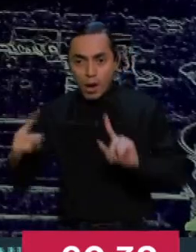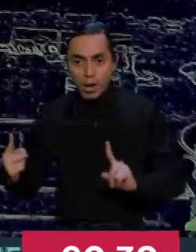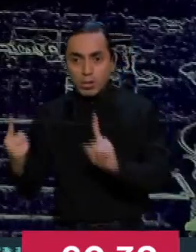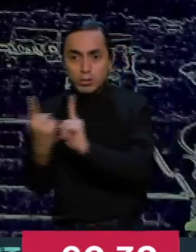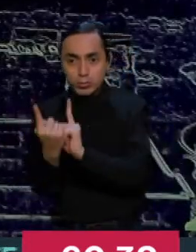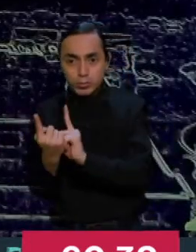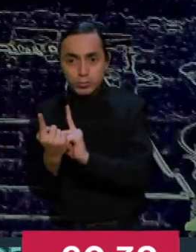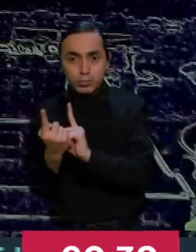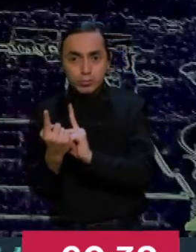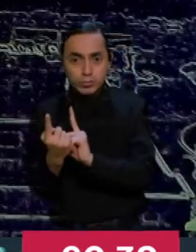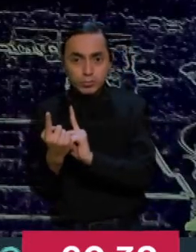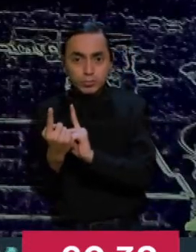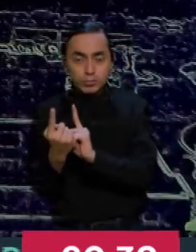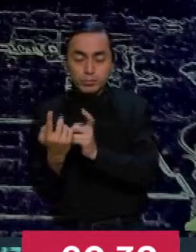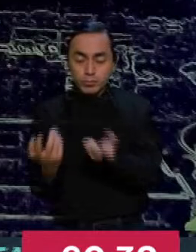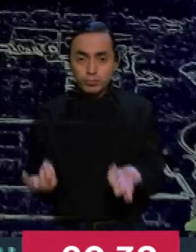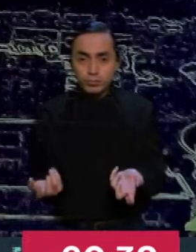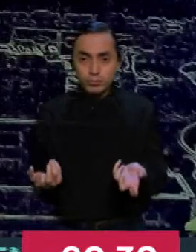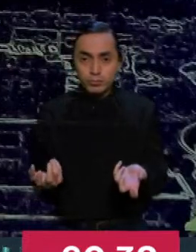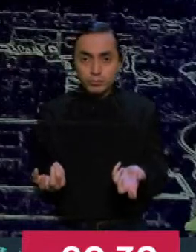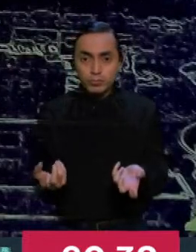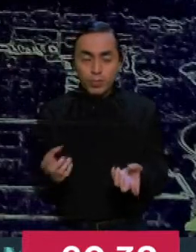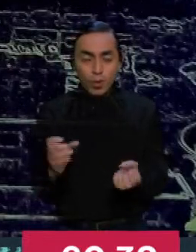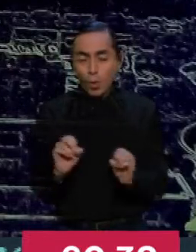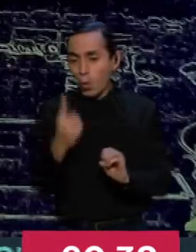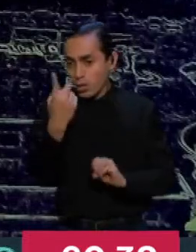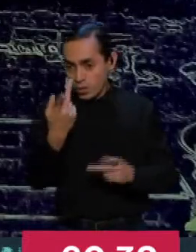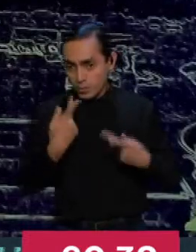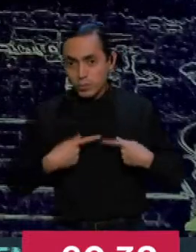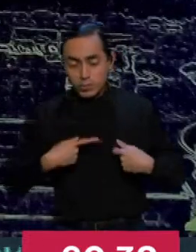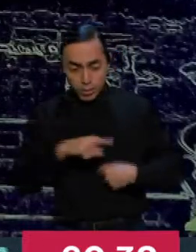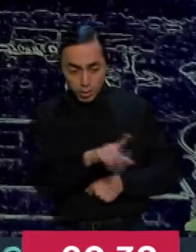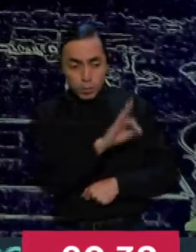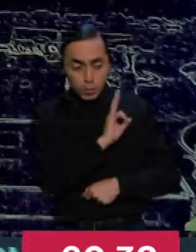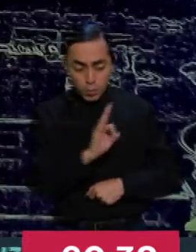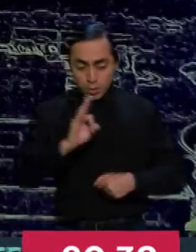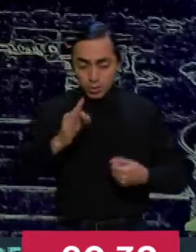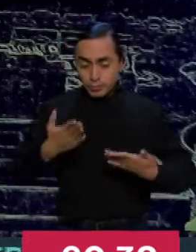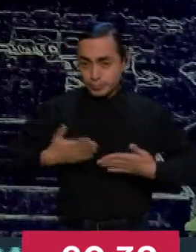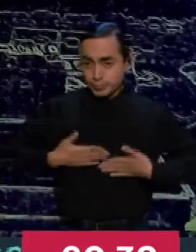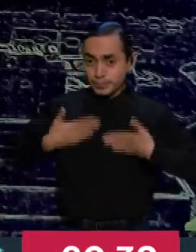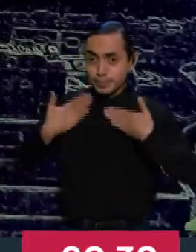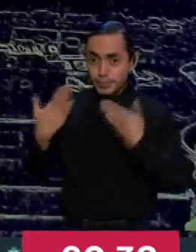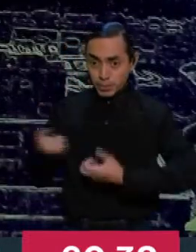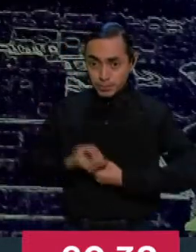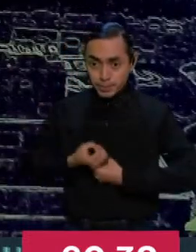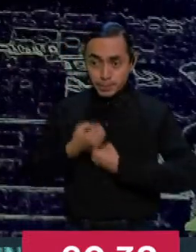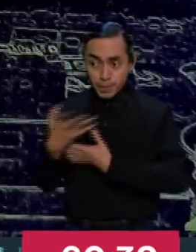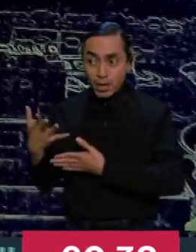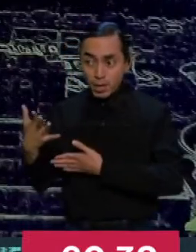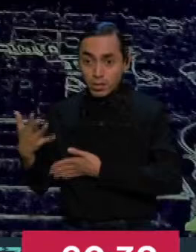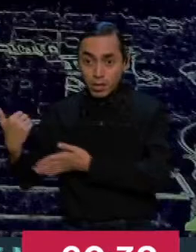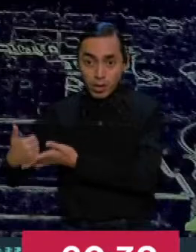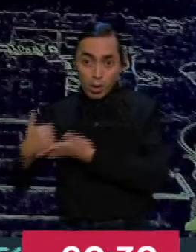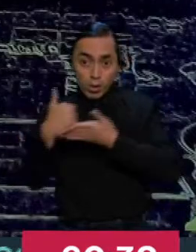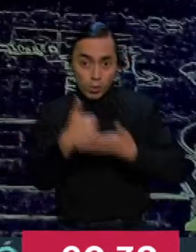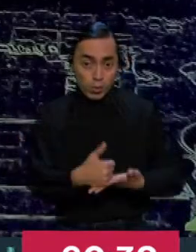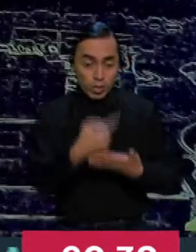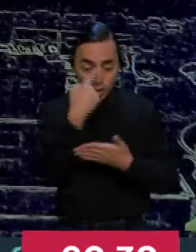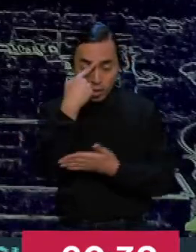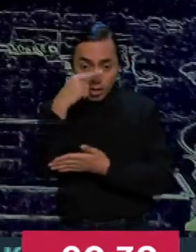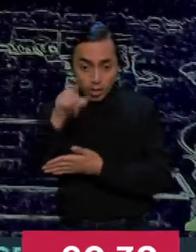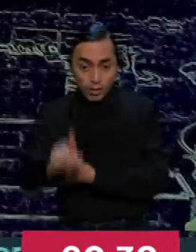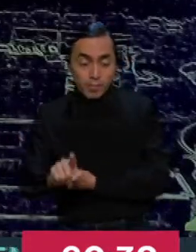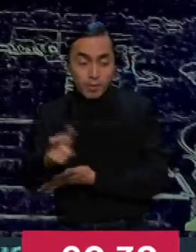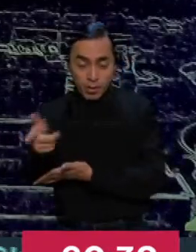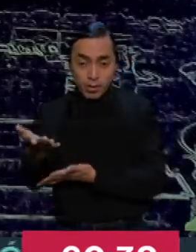de la familia que pueda ser aquella persona que le pueda ayudar a llegar a la ley para que